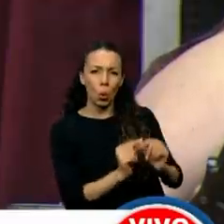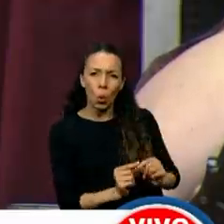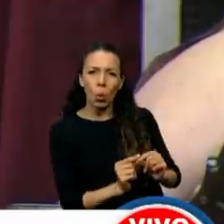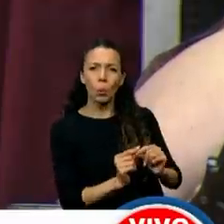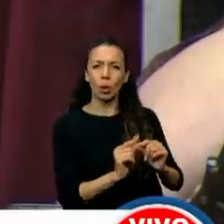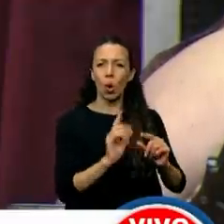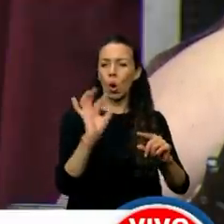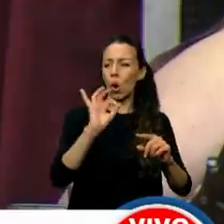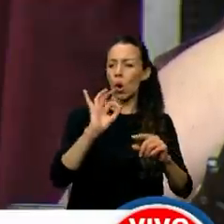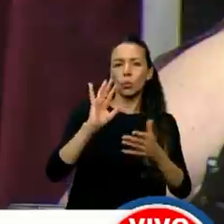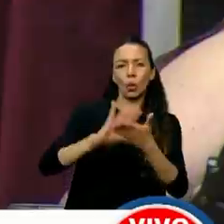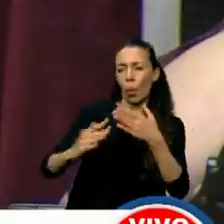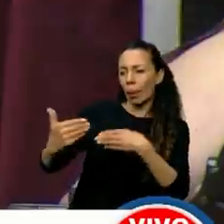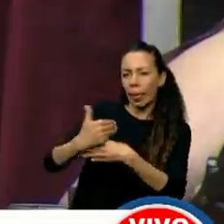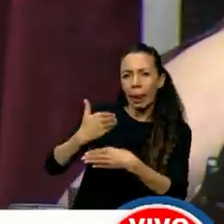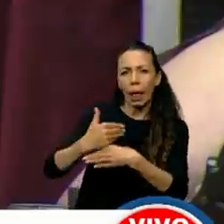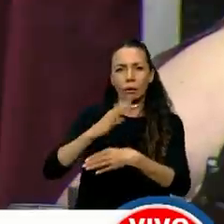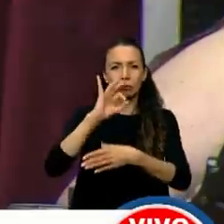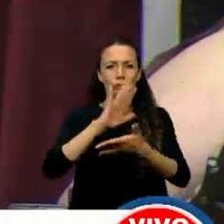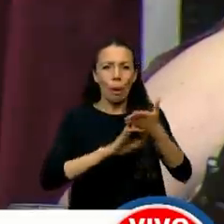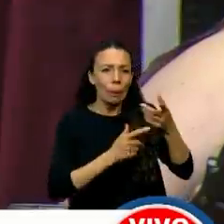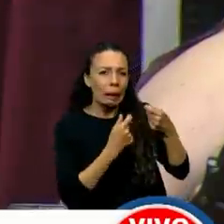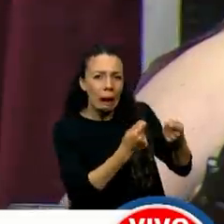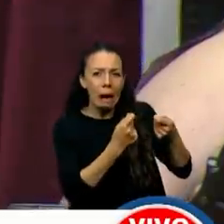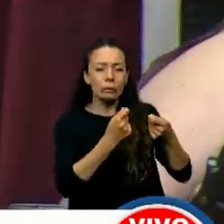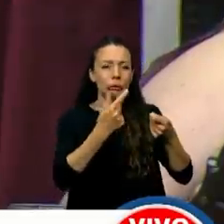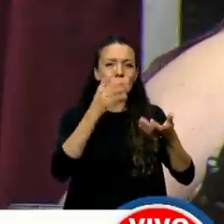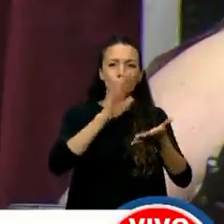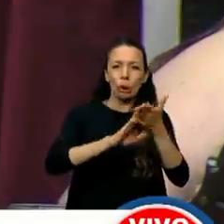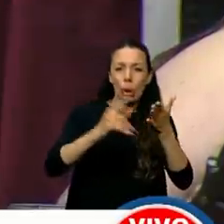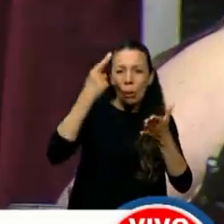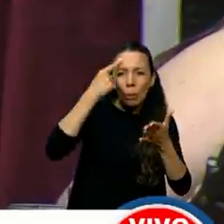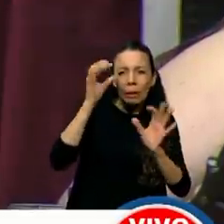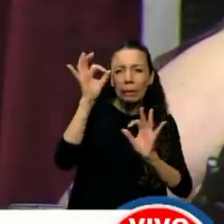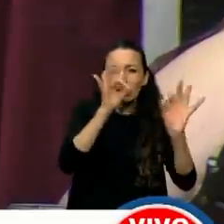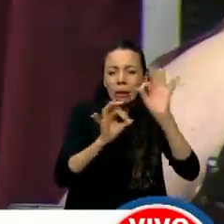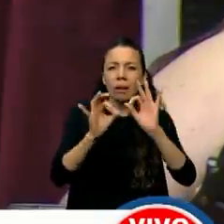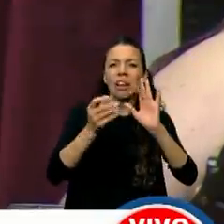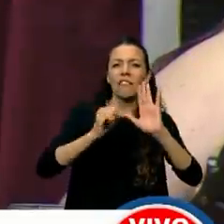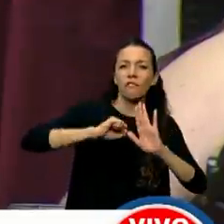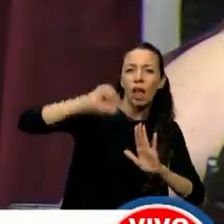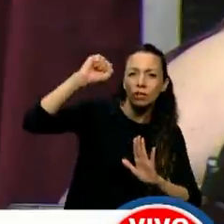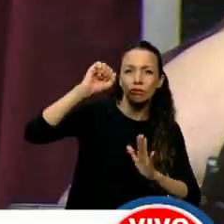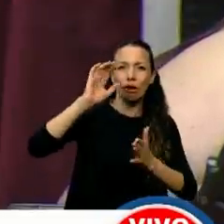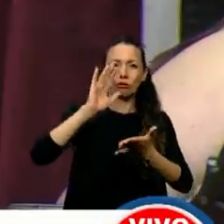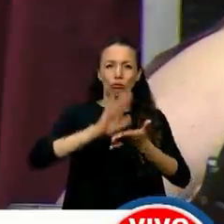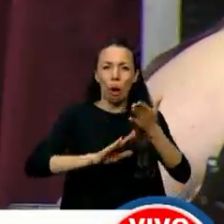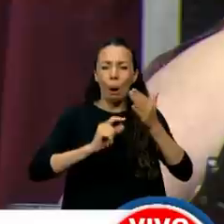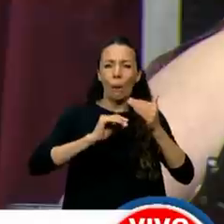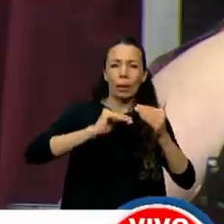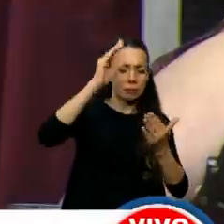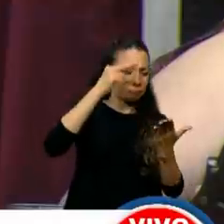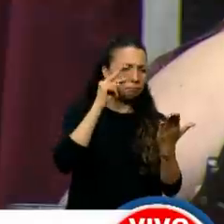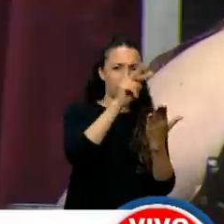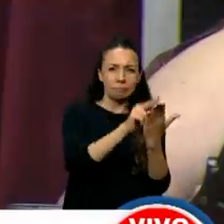ingresos de los gastos de la proyección de la inflación del crecimiento del dinero destinado al pago